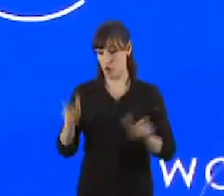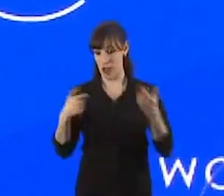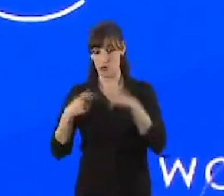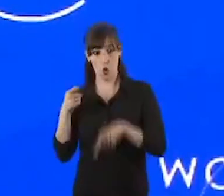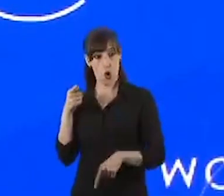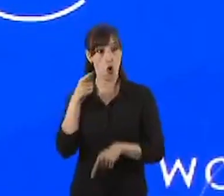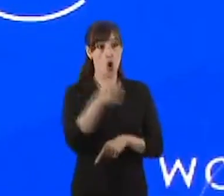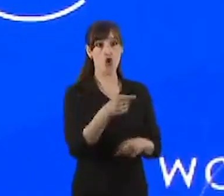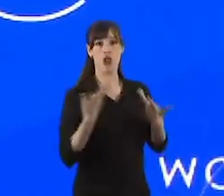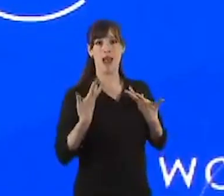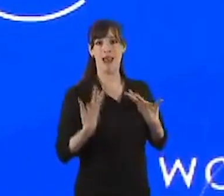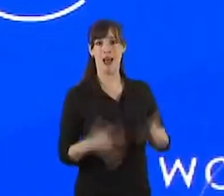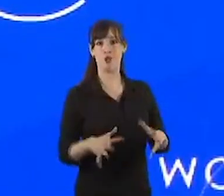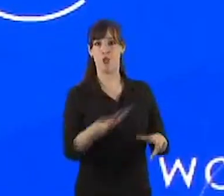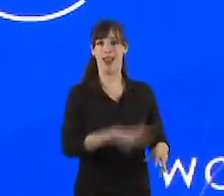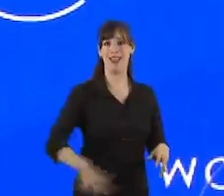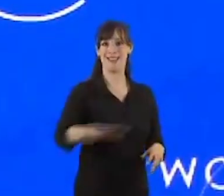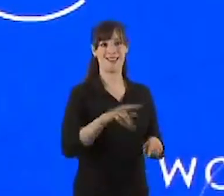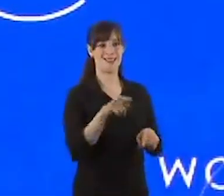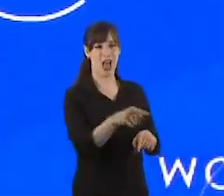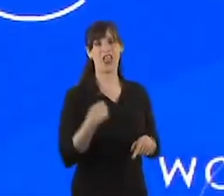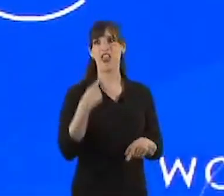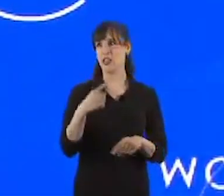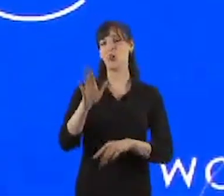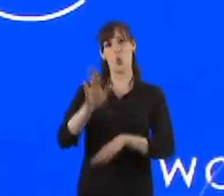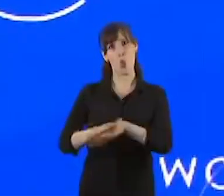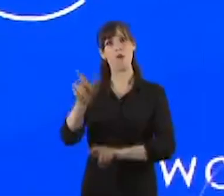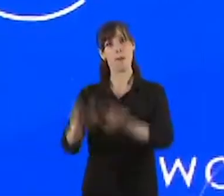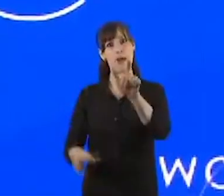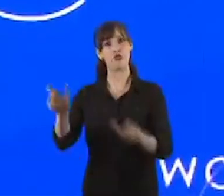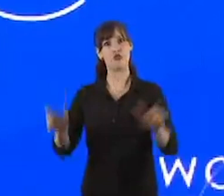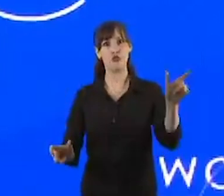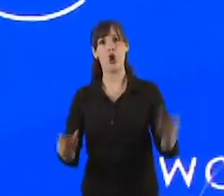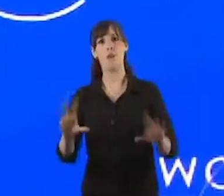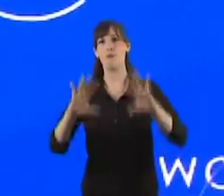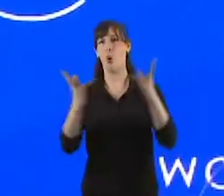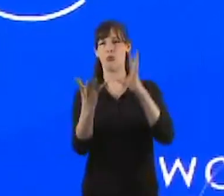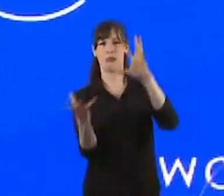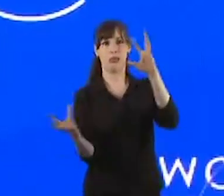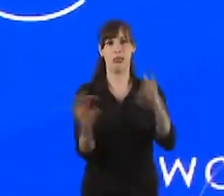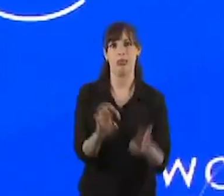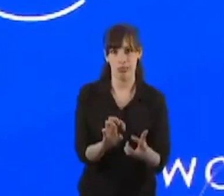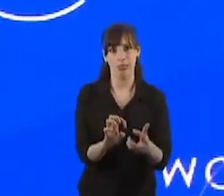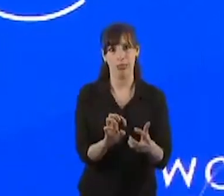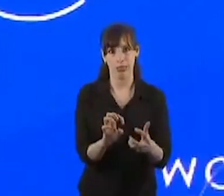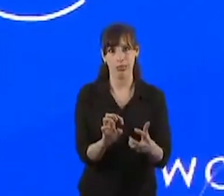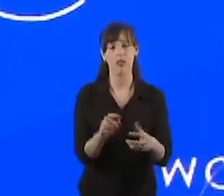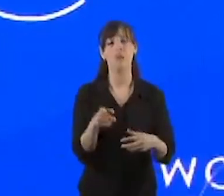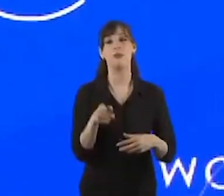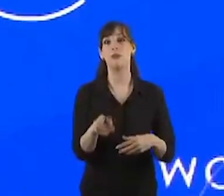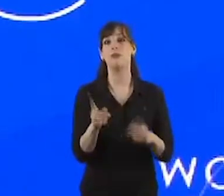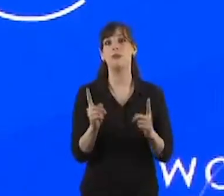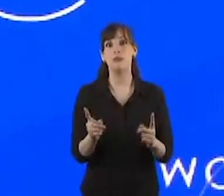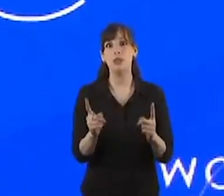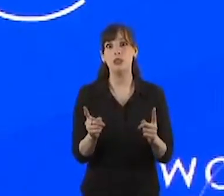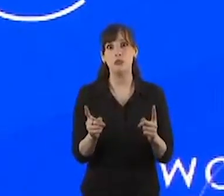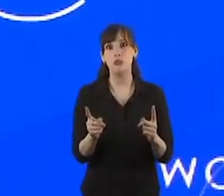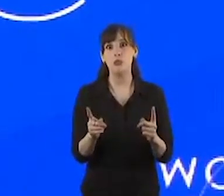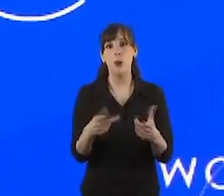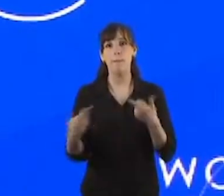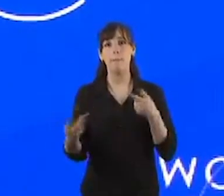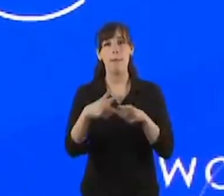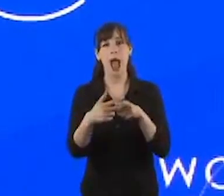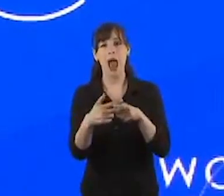humanos dañamos el planeta y que debe ser protegido a toda costa, incluso llegando a abogar por mecanismos de